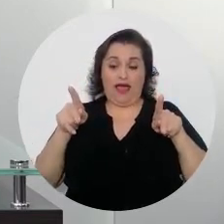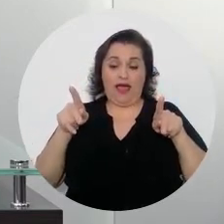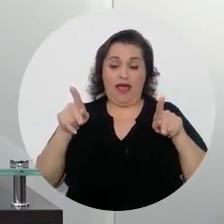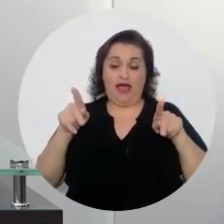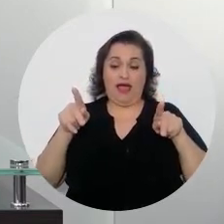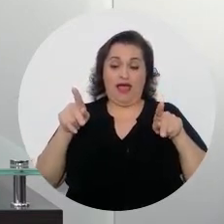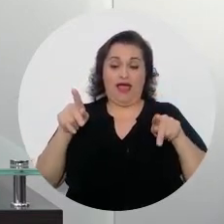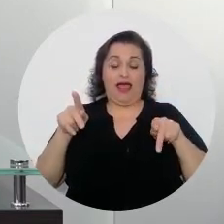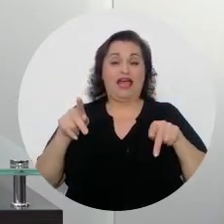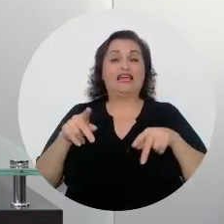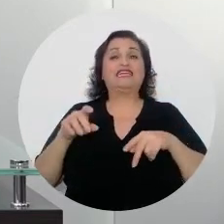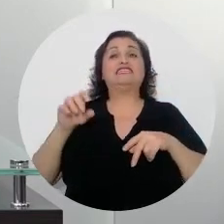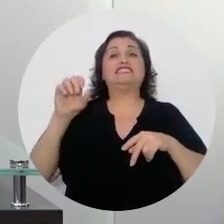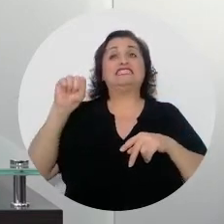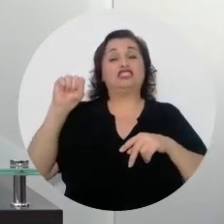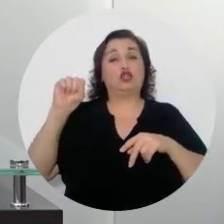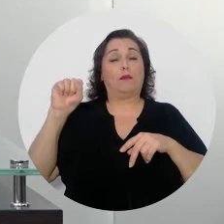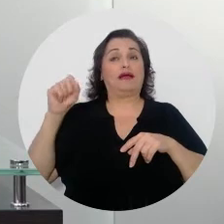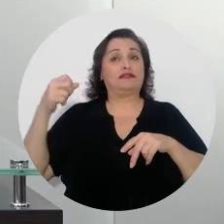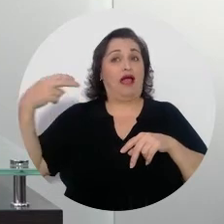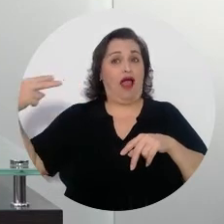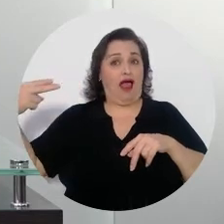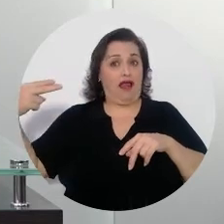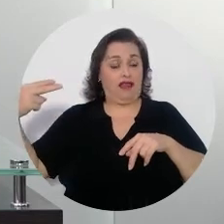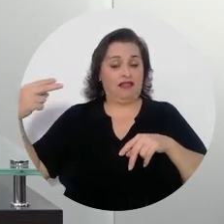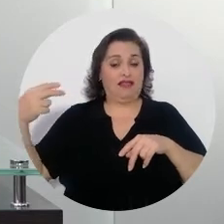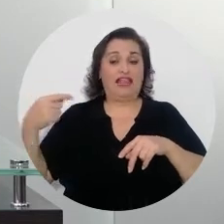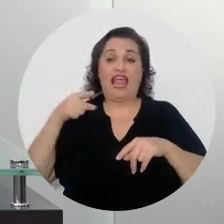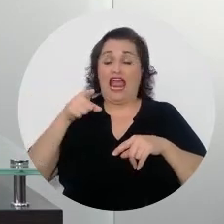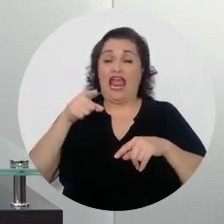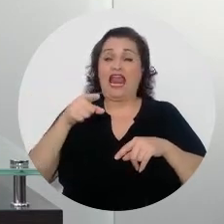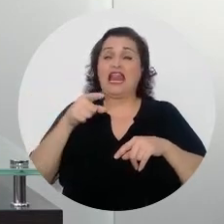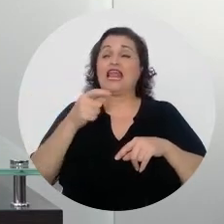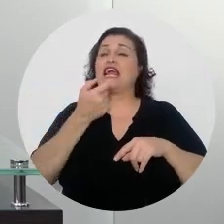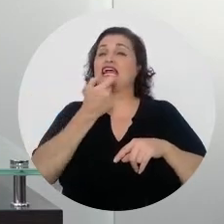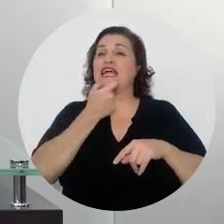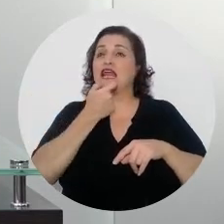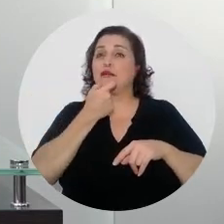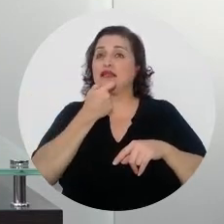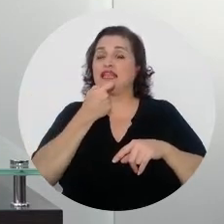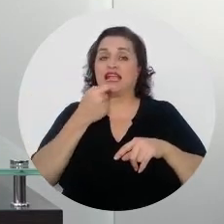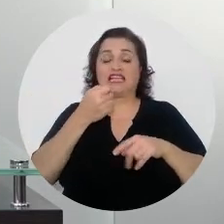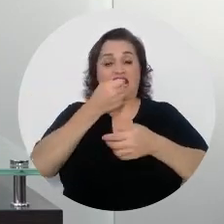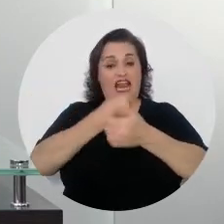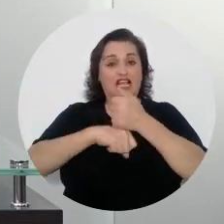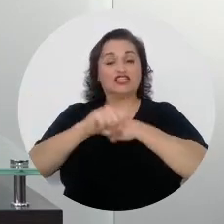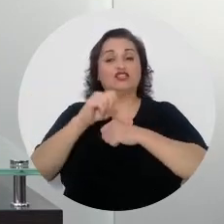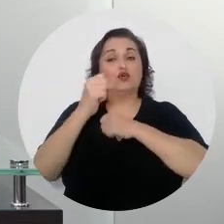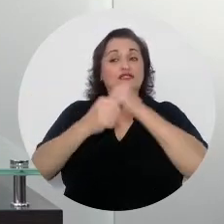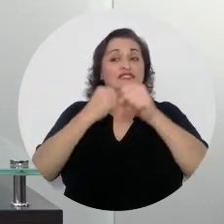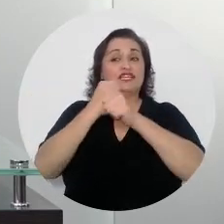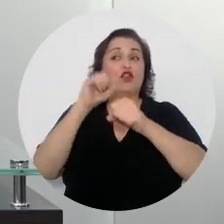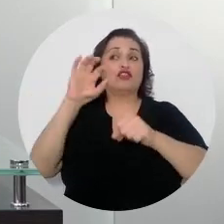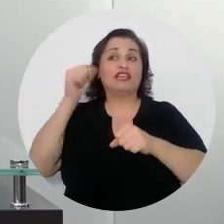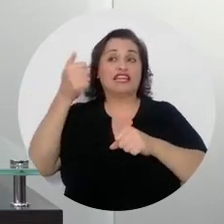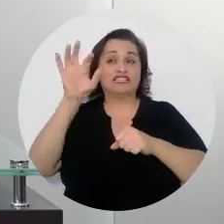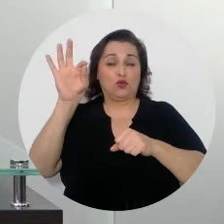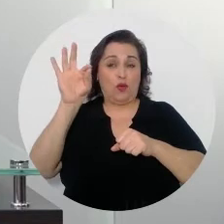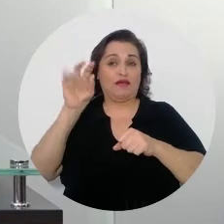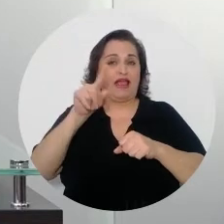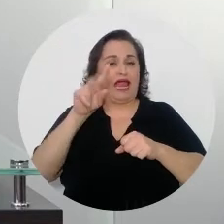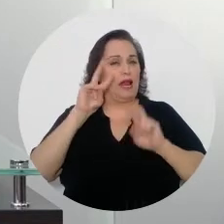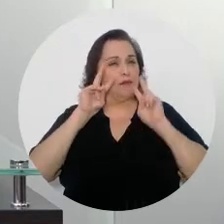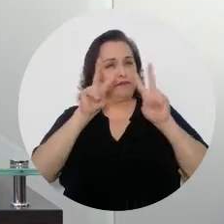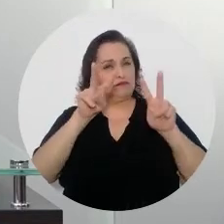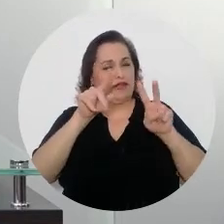creó, Sir Thomas Hare, que fue un británico que en el siglo XIX visualizó